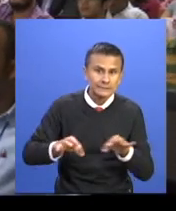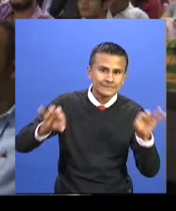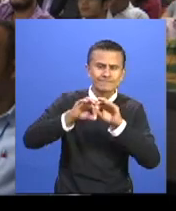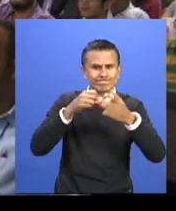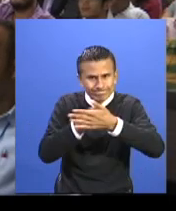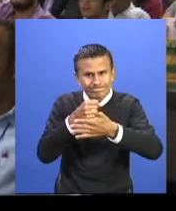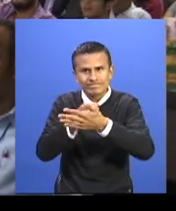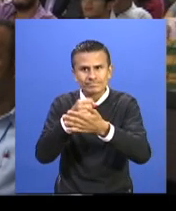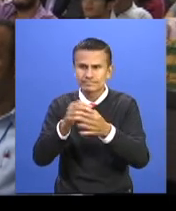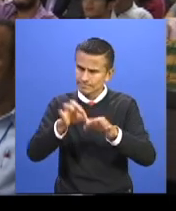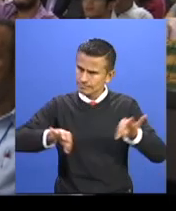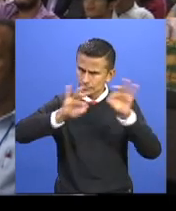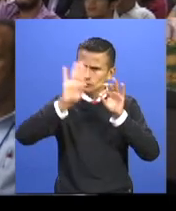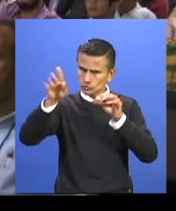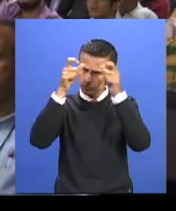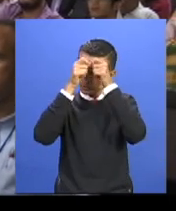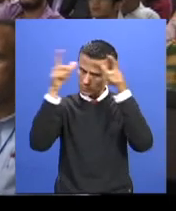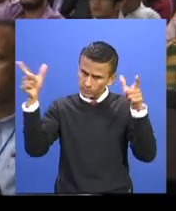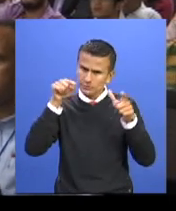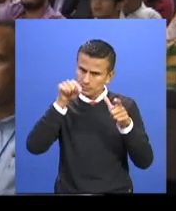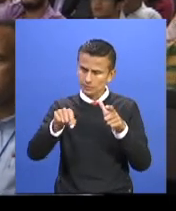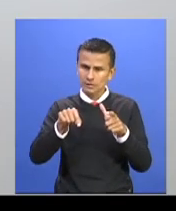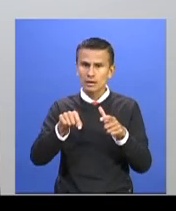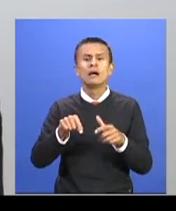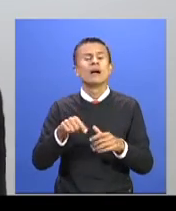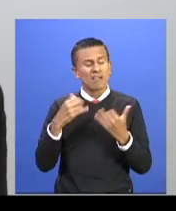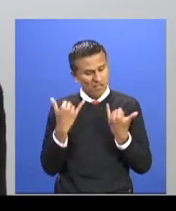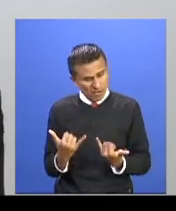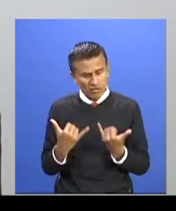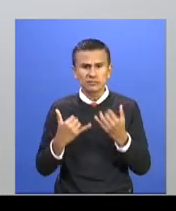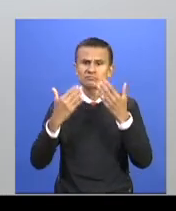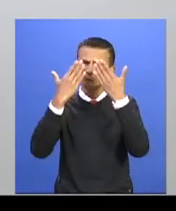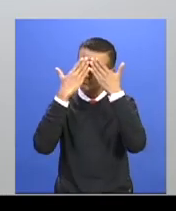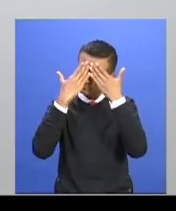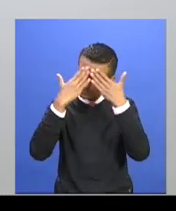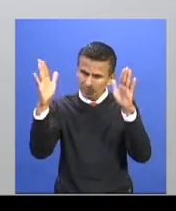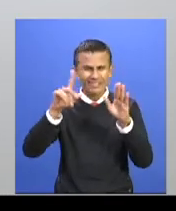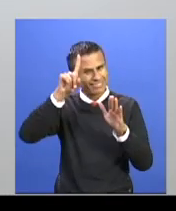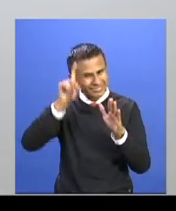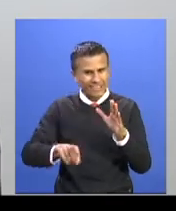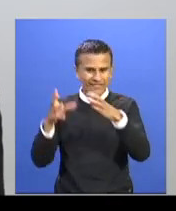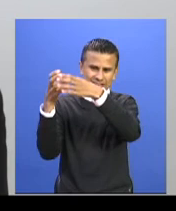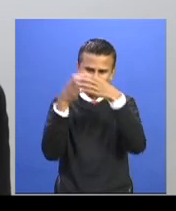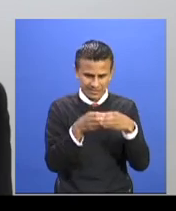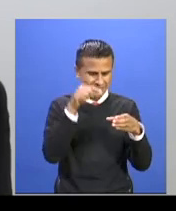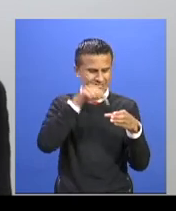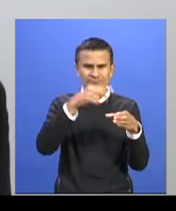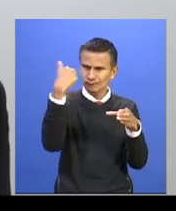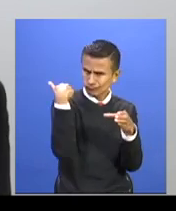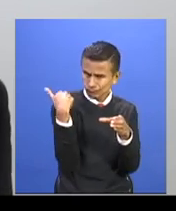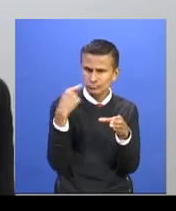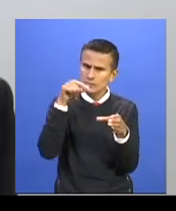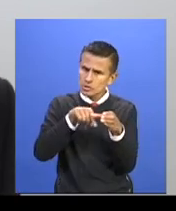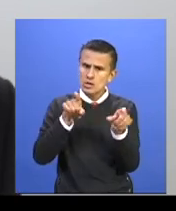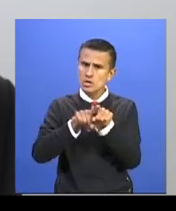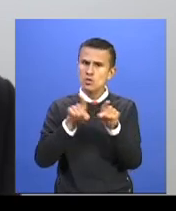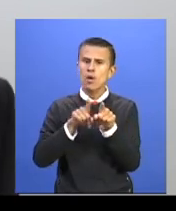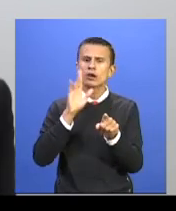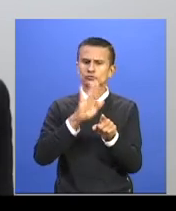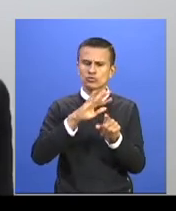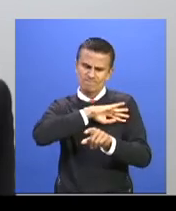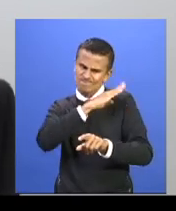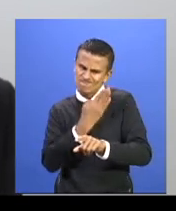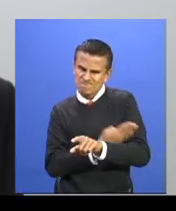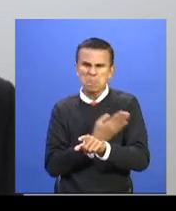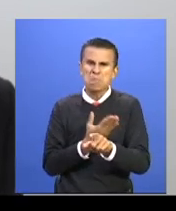de búsqueda por consolidar el poder neutral del Estado. Debe existir en las democracias un órgano electoral que debe procurar ser